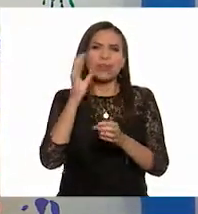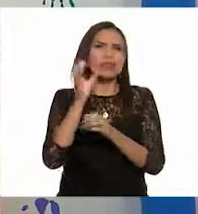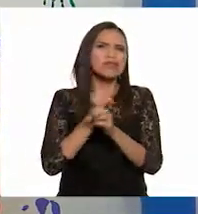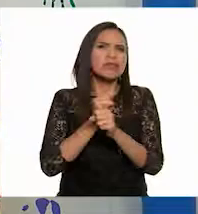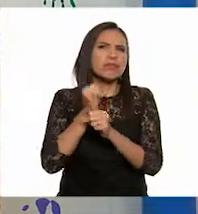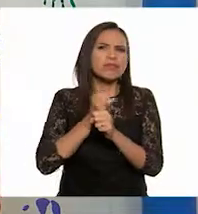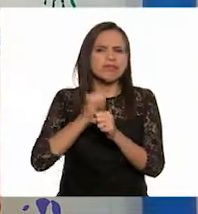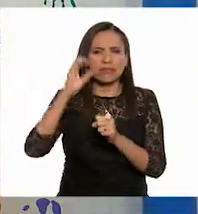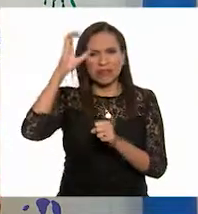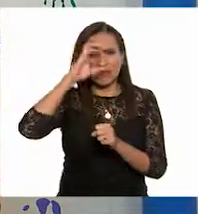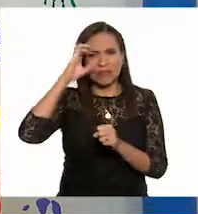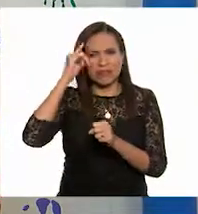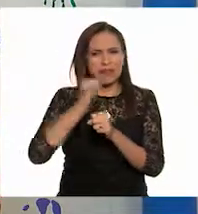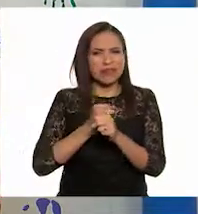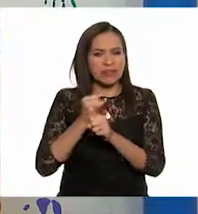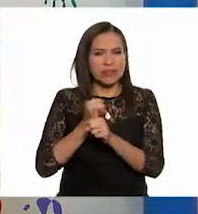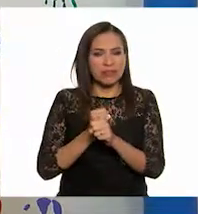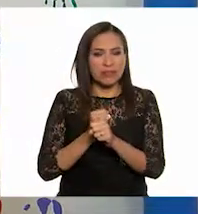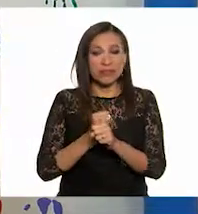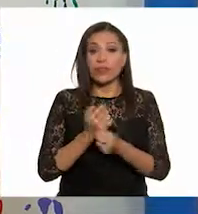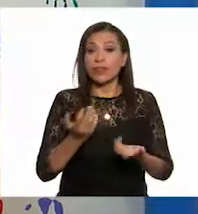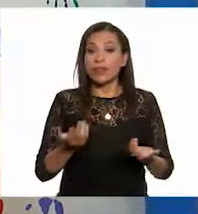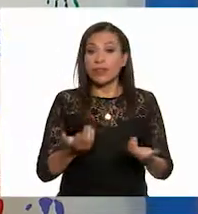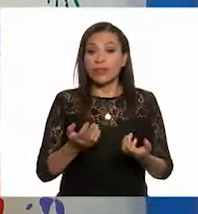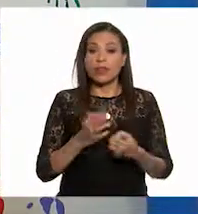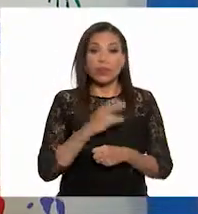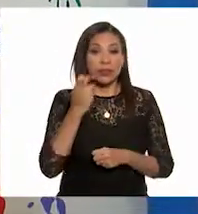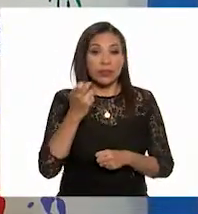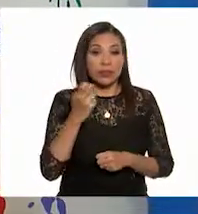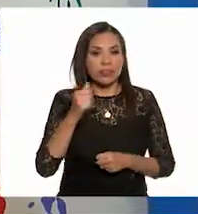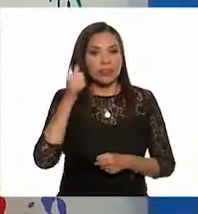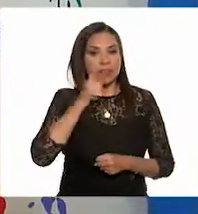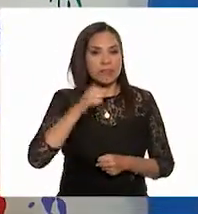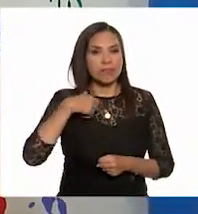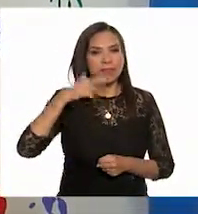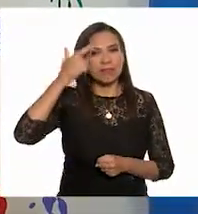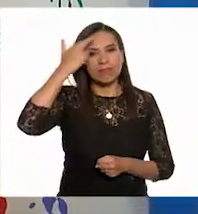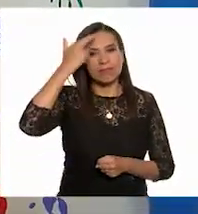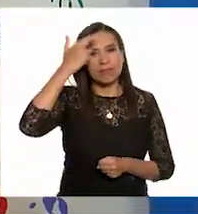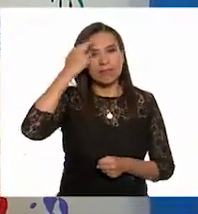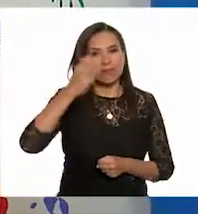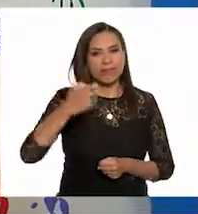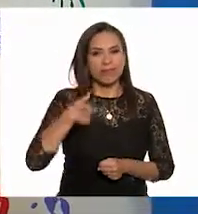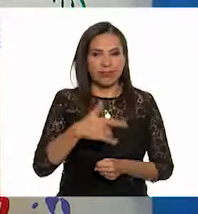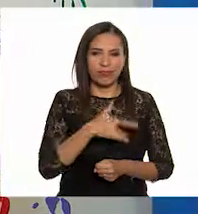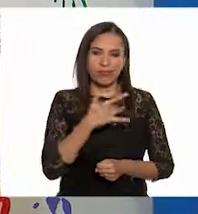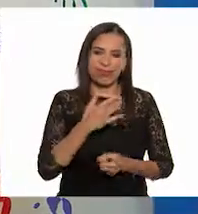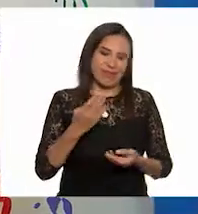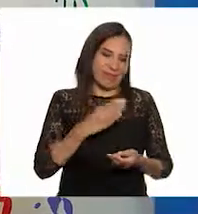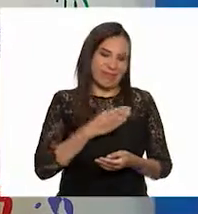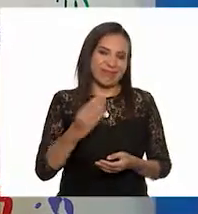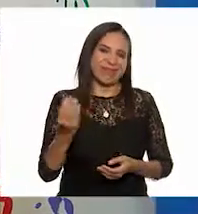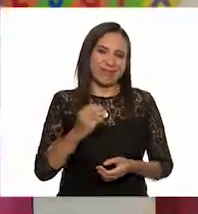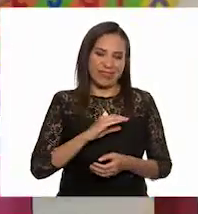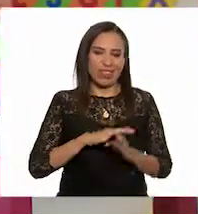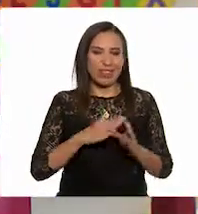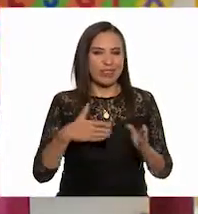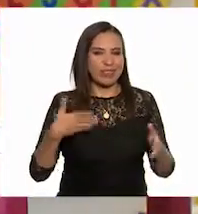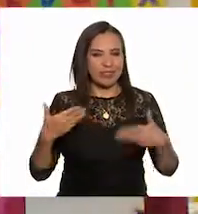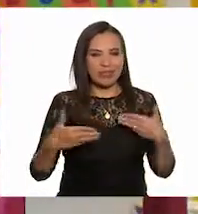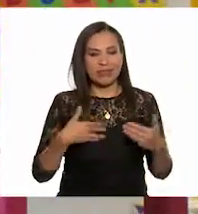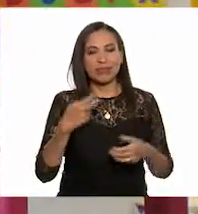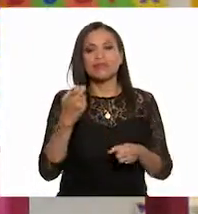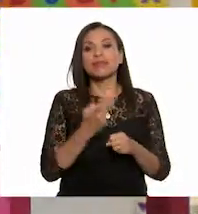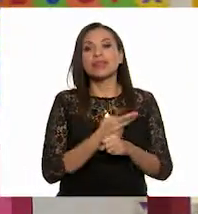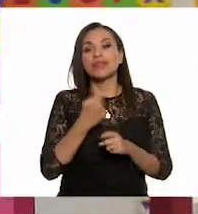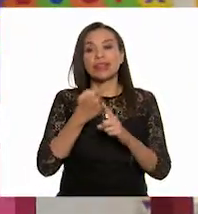científicas y que él hacía. Y entonces, pues, siempre que recuerdo eso, me pongo de buen humor. ¡Ay, claro! Lo que sucede